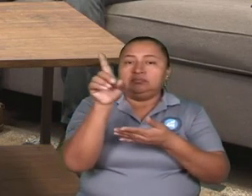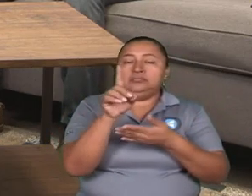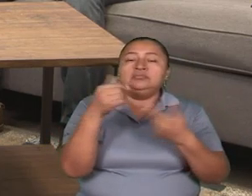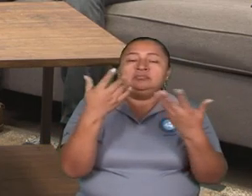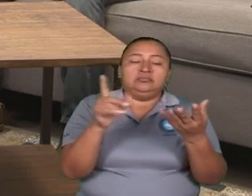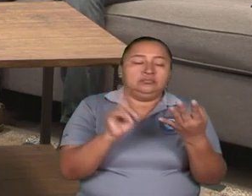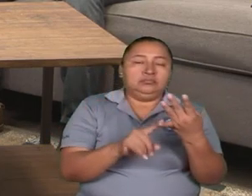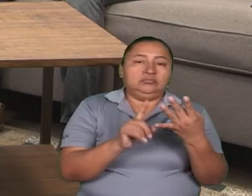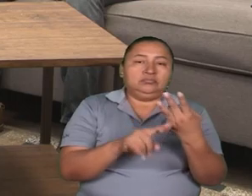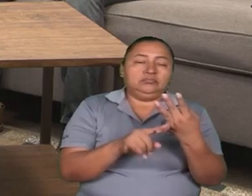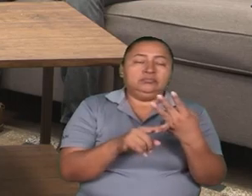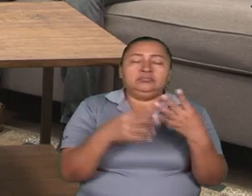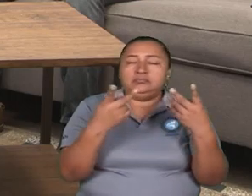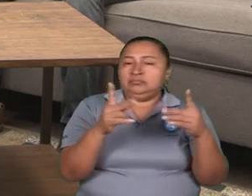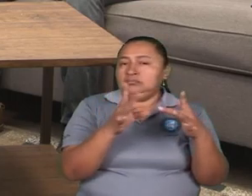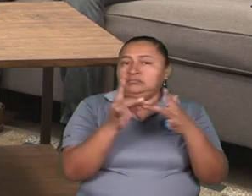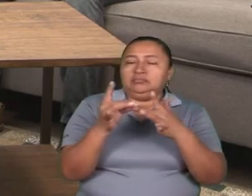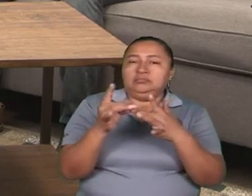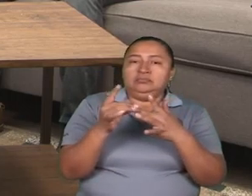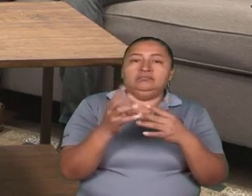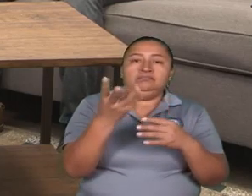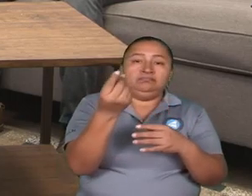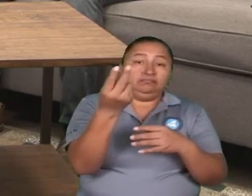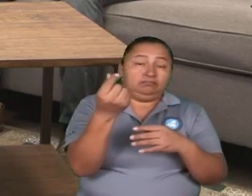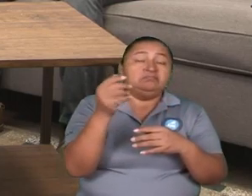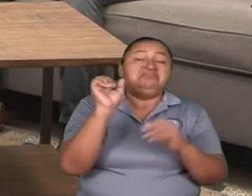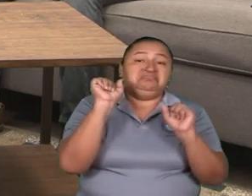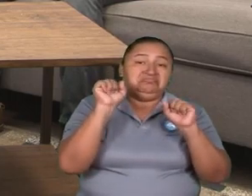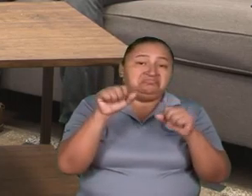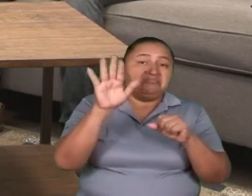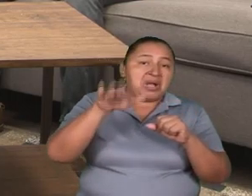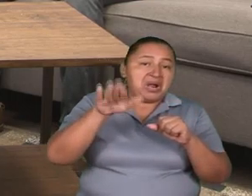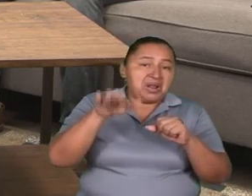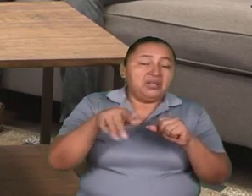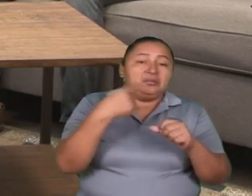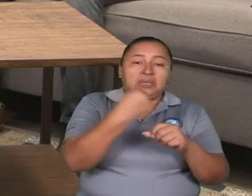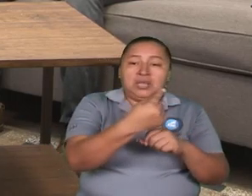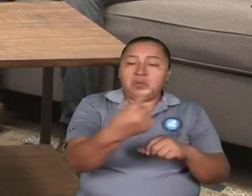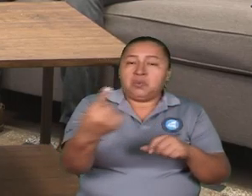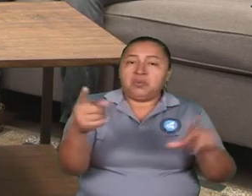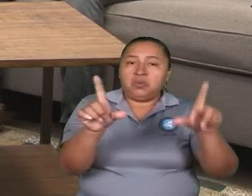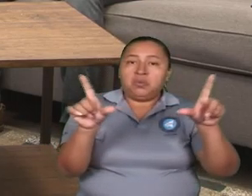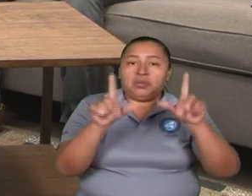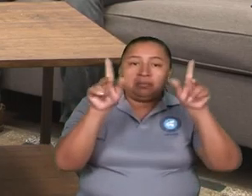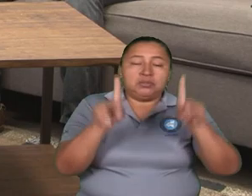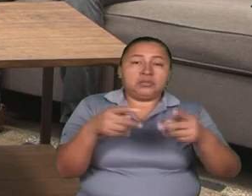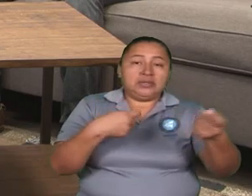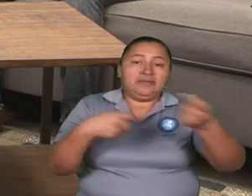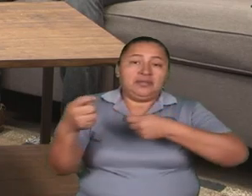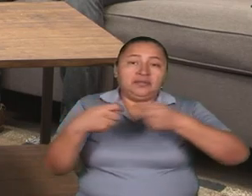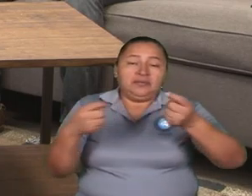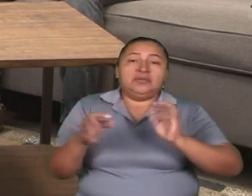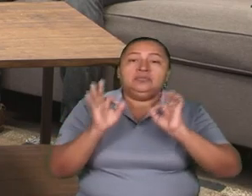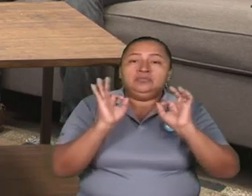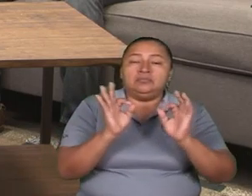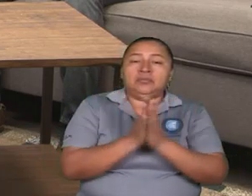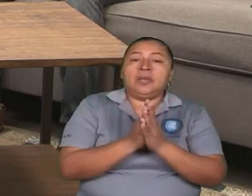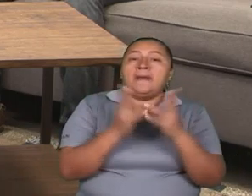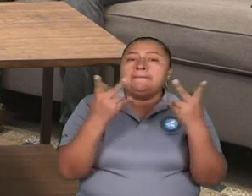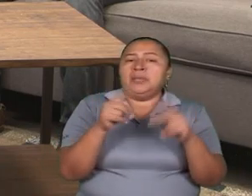tenemos en todo el área de la Feria del Comercio Navideño. Tres, de la agenda cultural que se